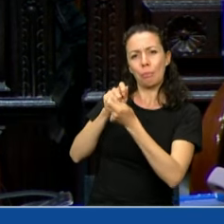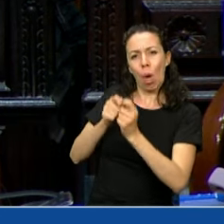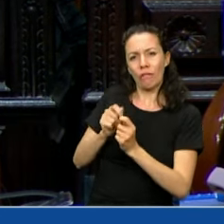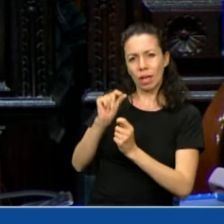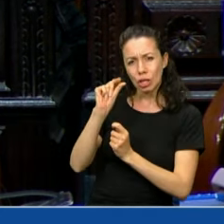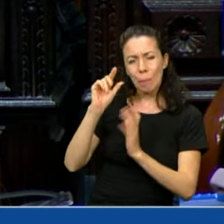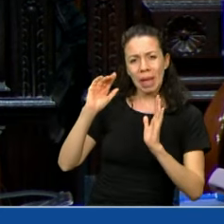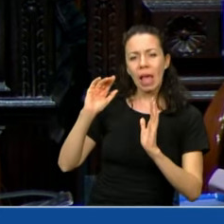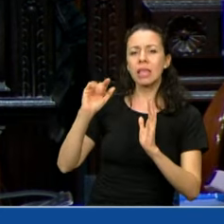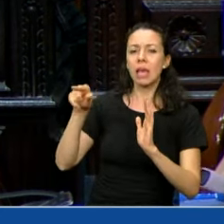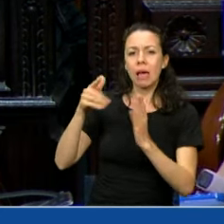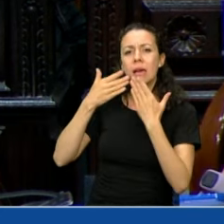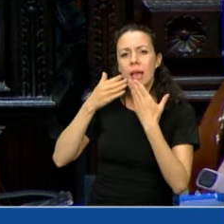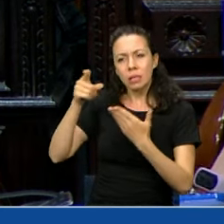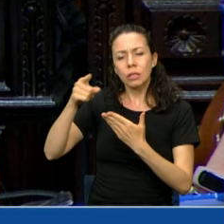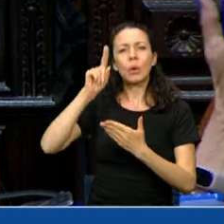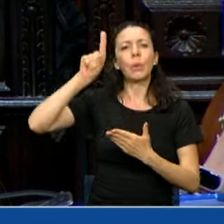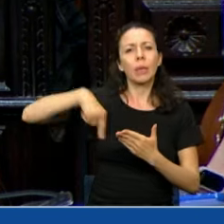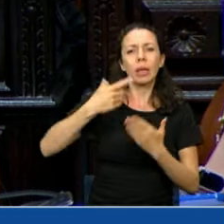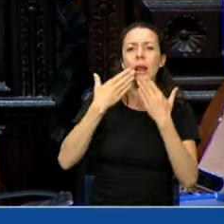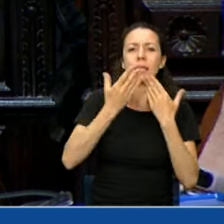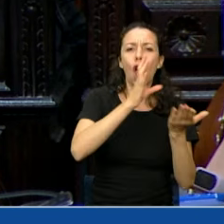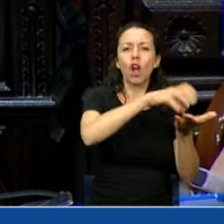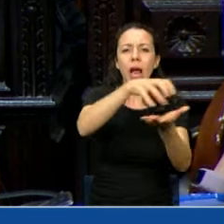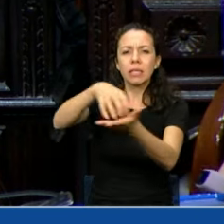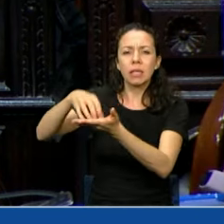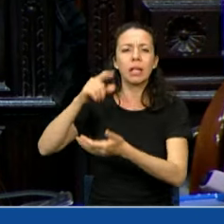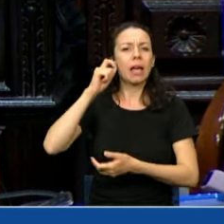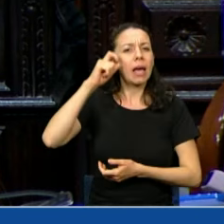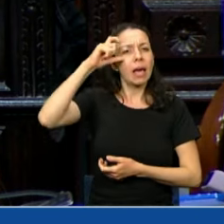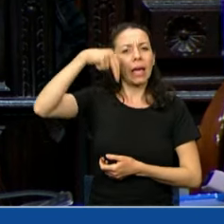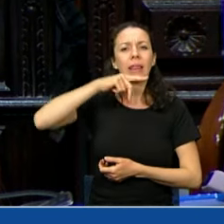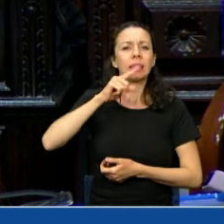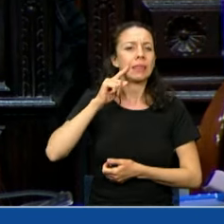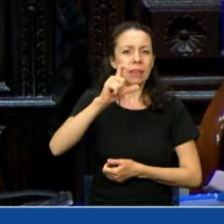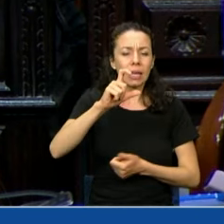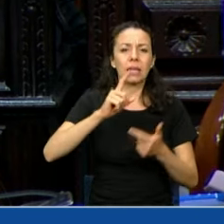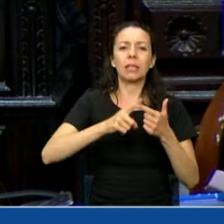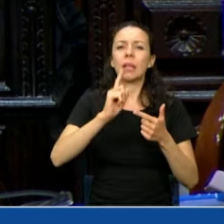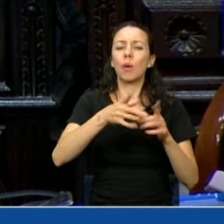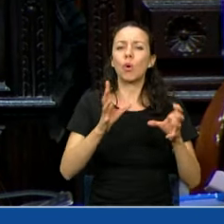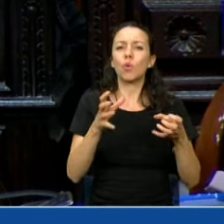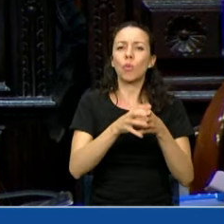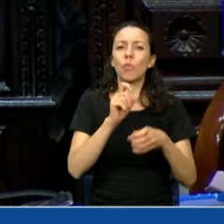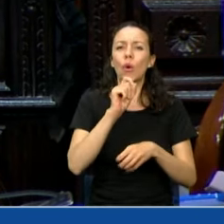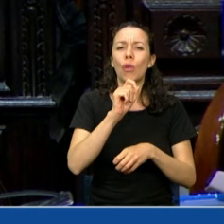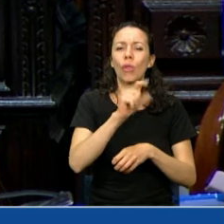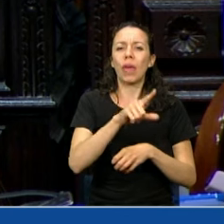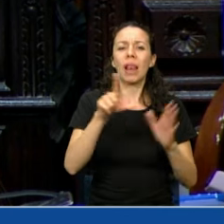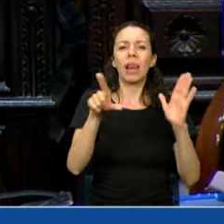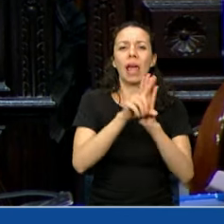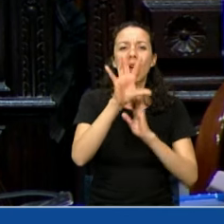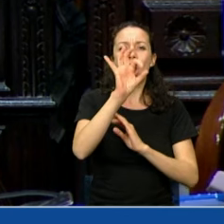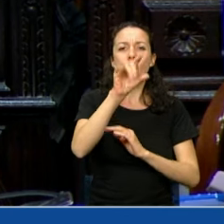también de de la definición de distintas organizaciones como genti y como el grupo de Argentina ley Olimpia